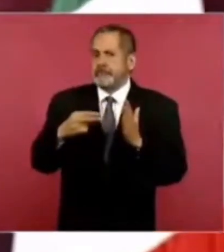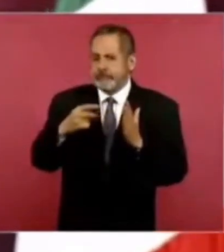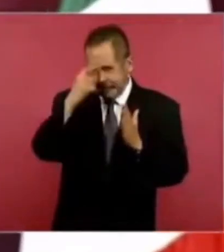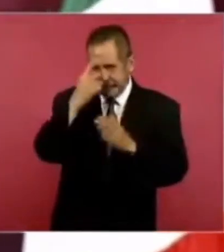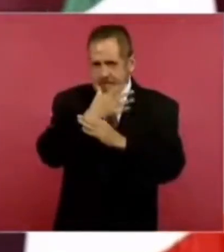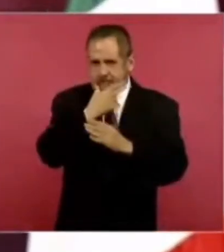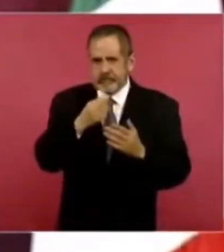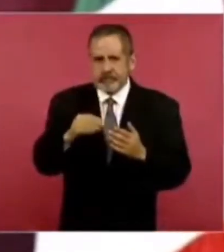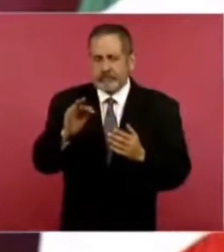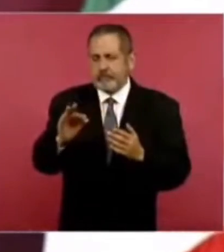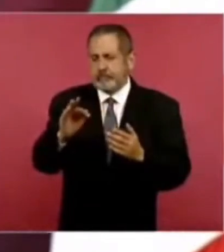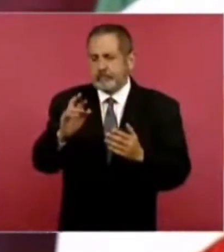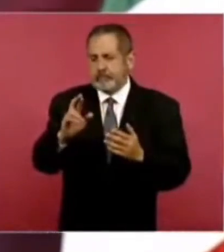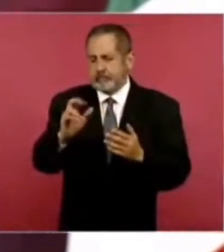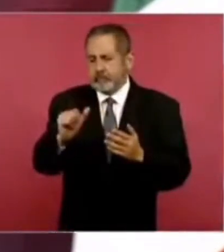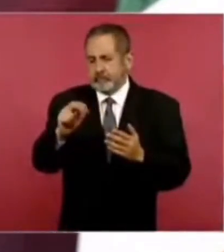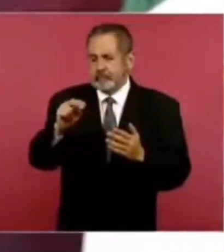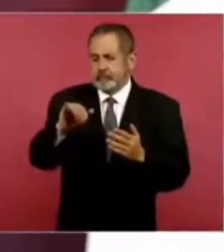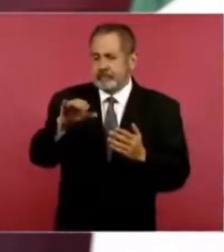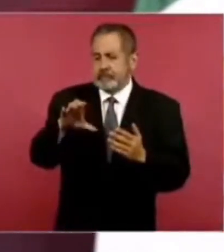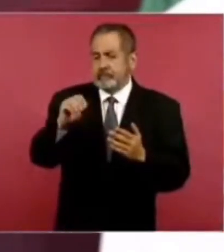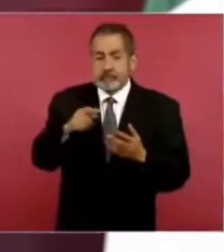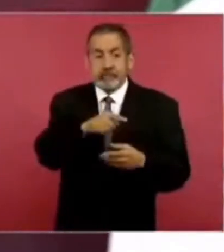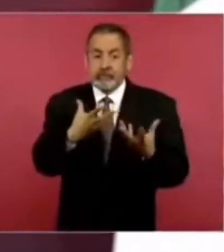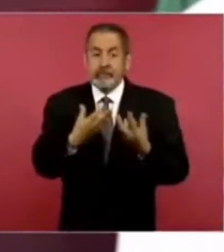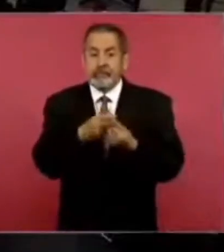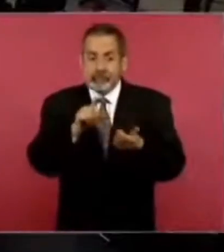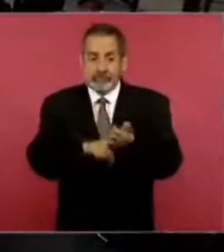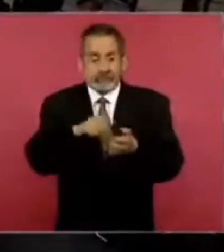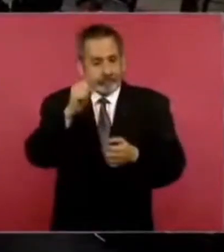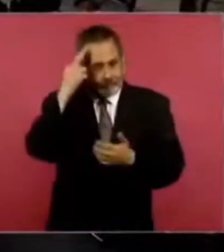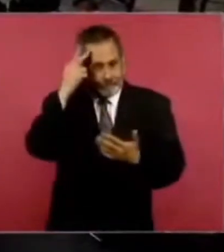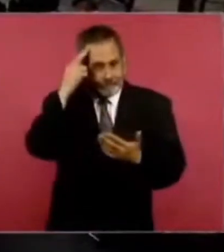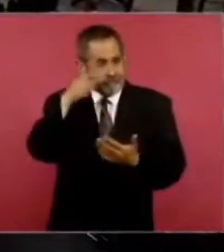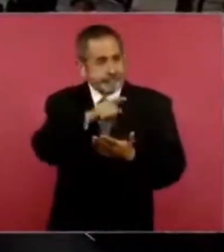De que no podían empresas extranjeras